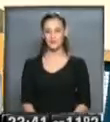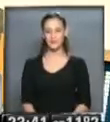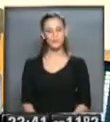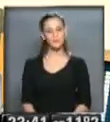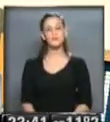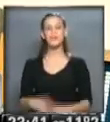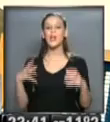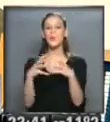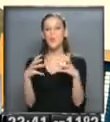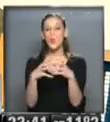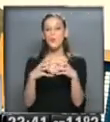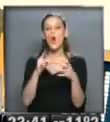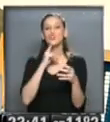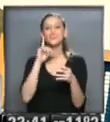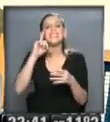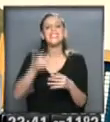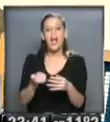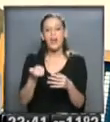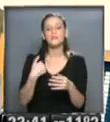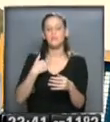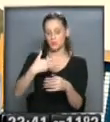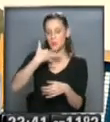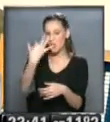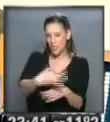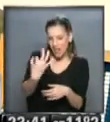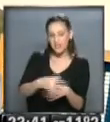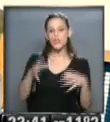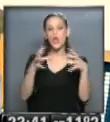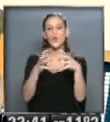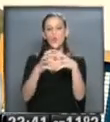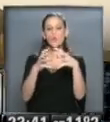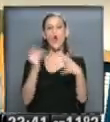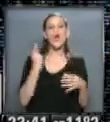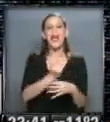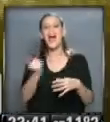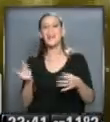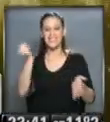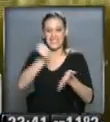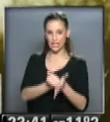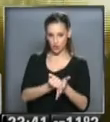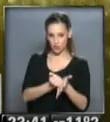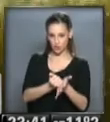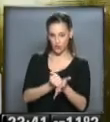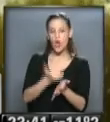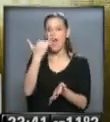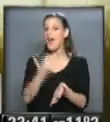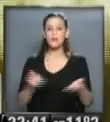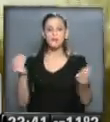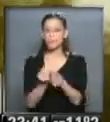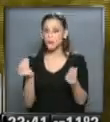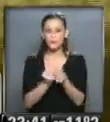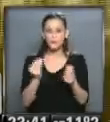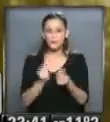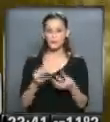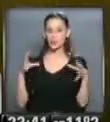las bandas de ética en realidad son como las bandas de cada uno de los sellos hay un montón de bandas porque